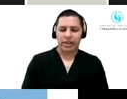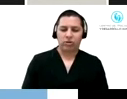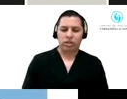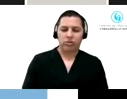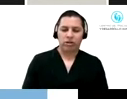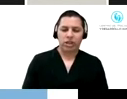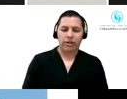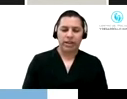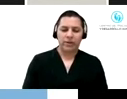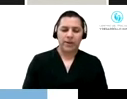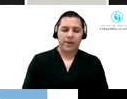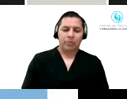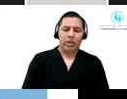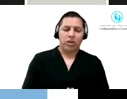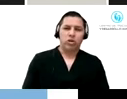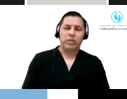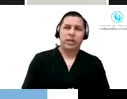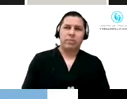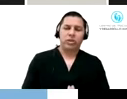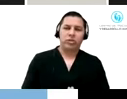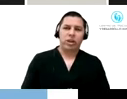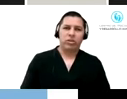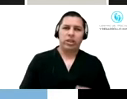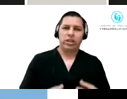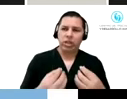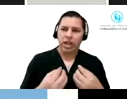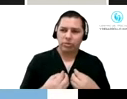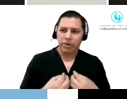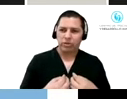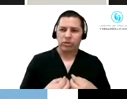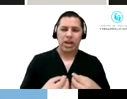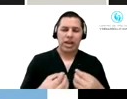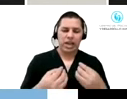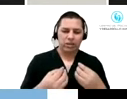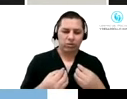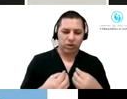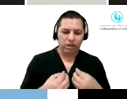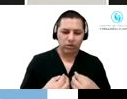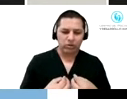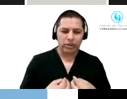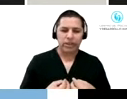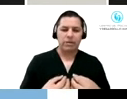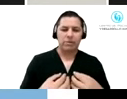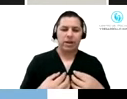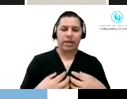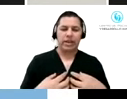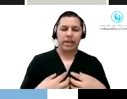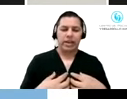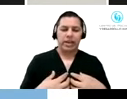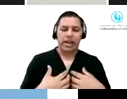que continuaron trabajando, los hombres se han posicionado desde un daño personal a su